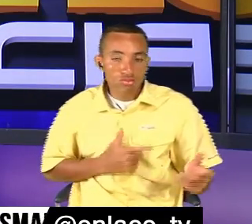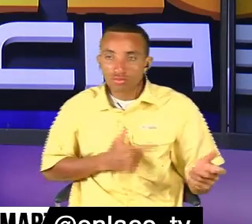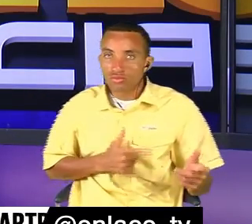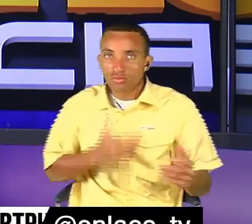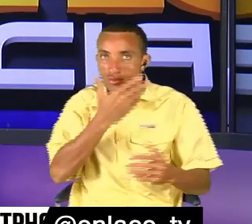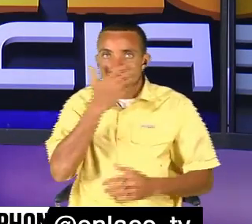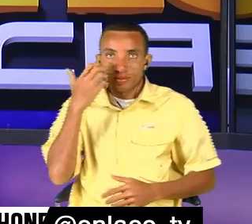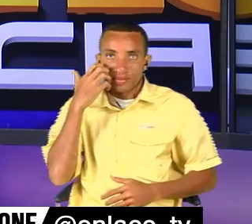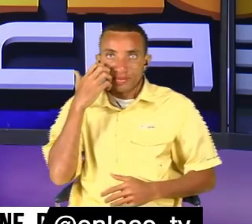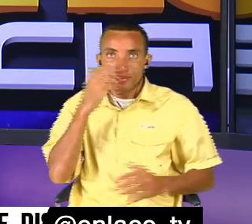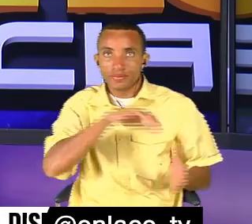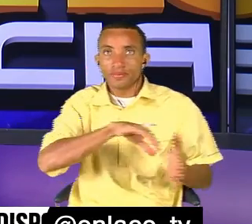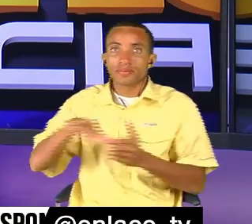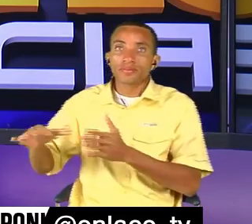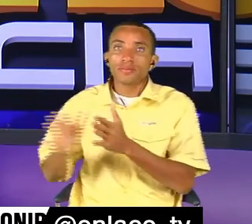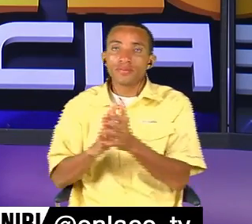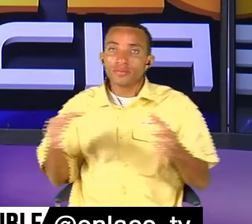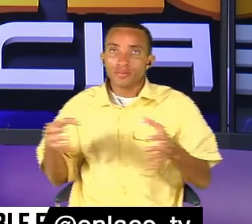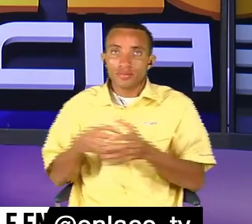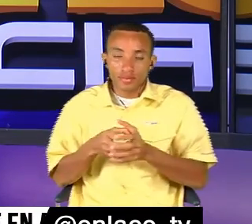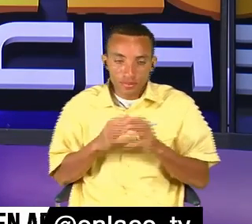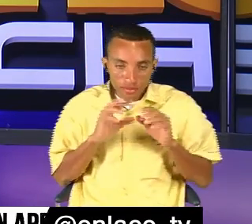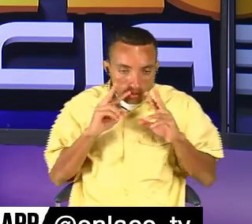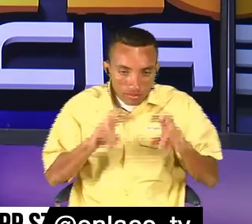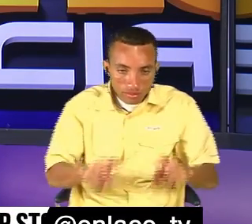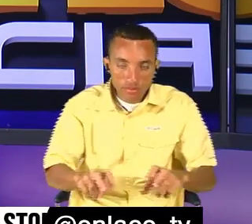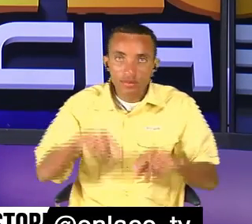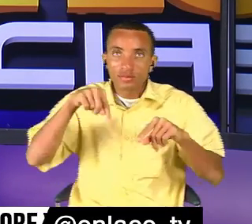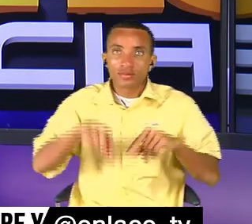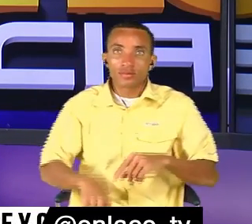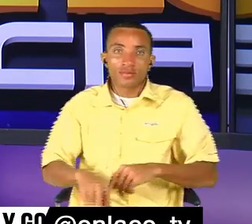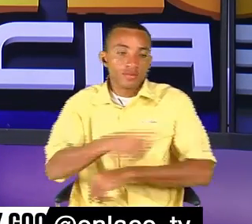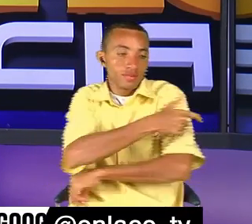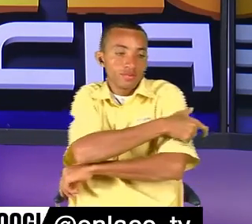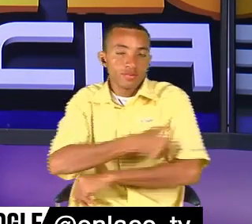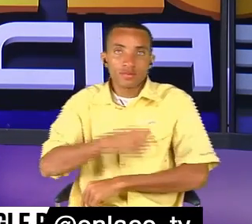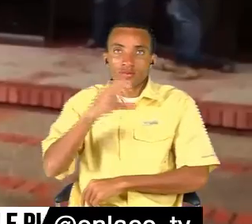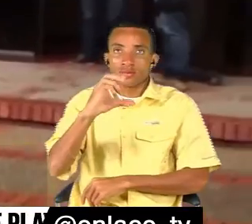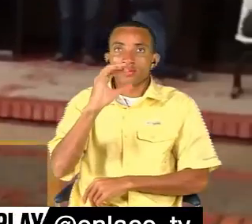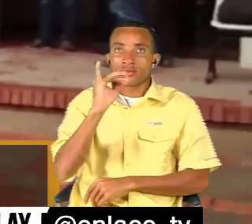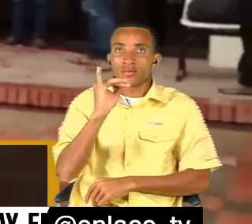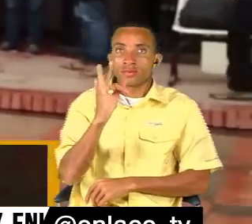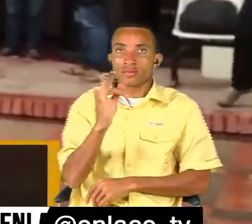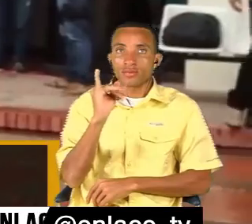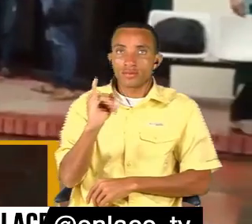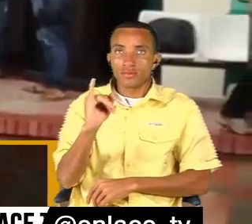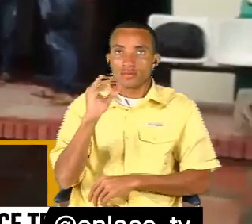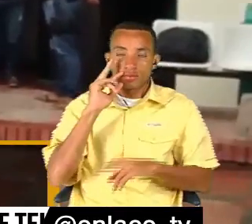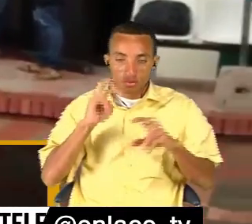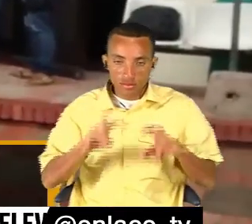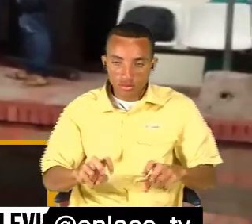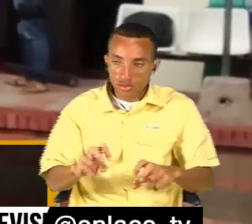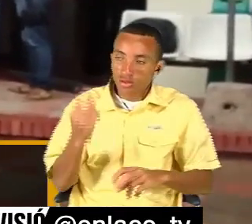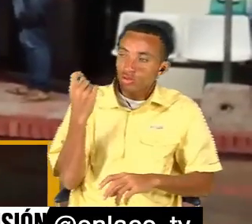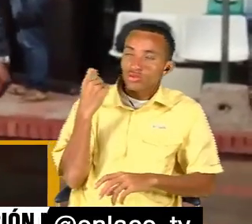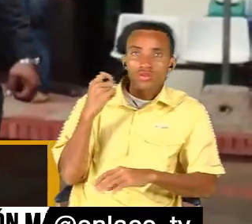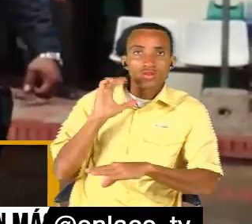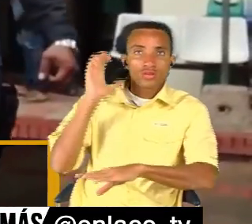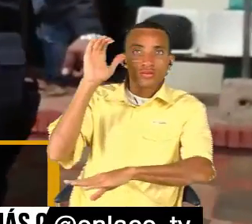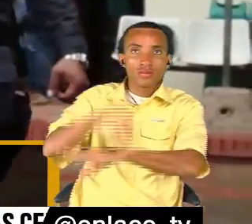El Cuerpo Técnico de Investigación CTI de Barranca Bermeja realizó la captura en las últimas horas de un